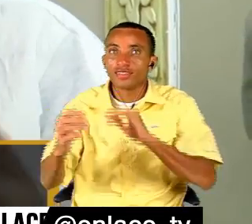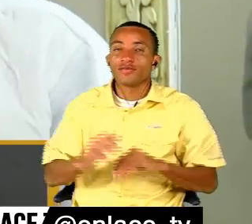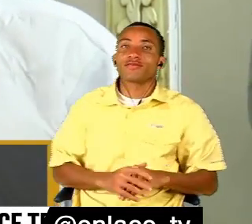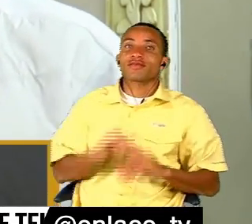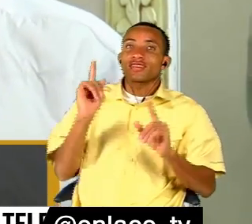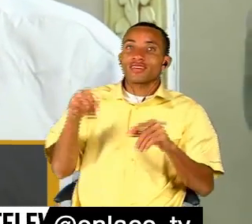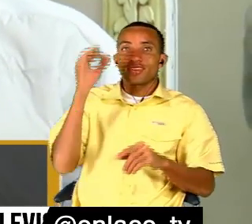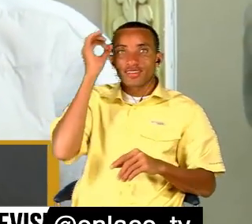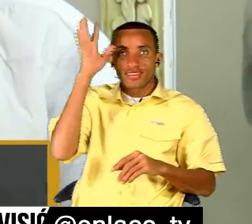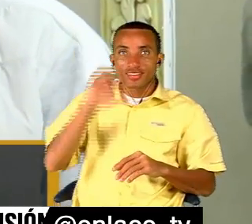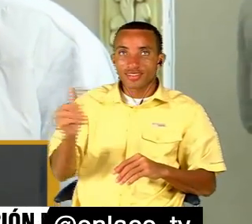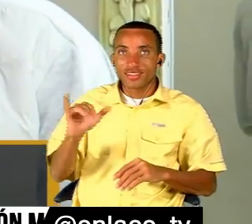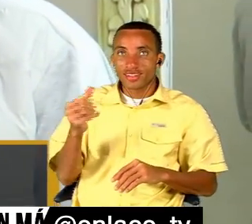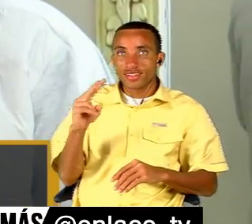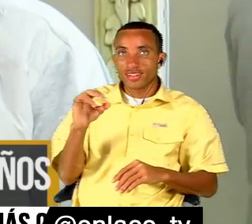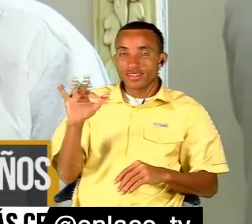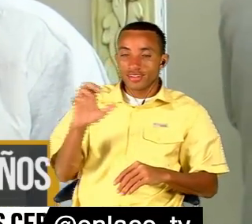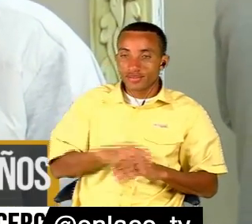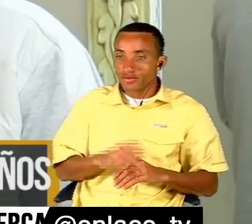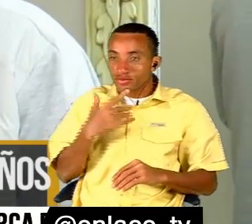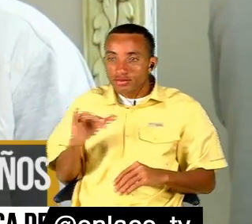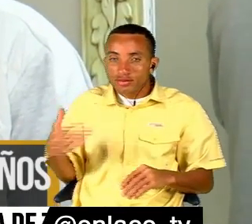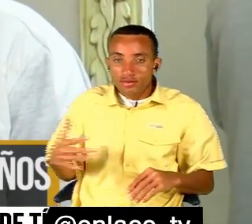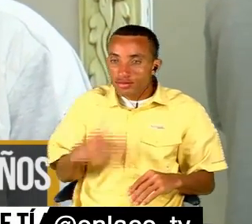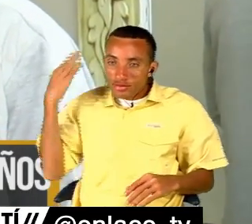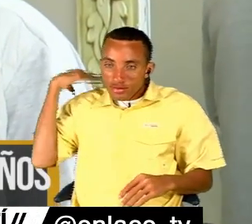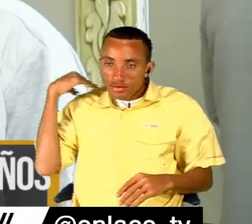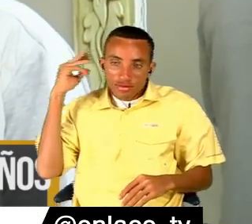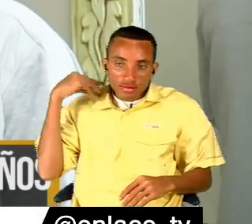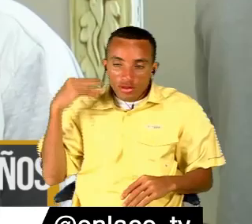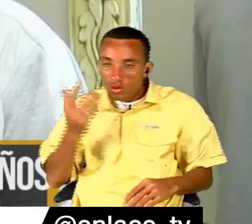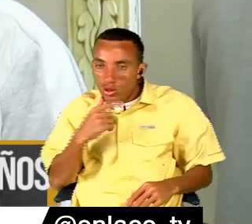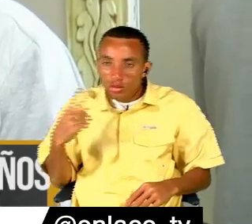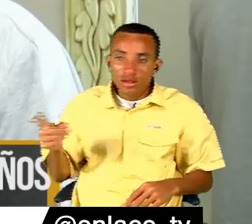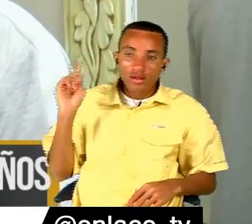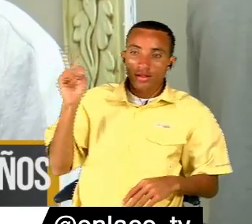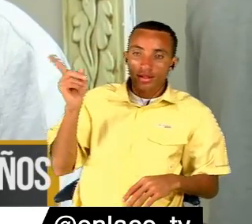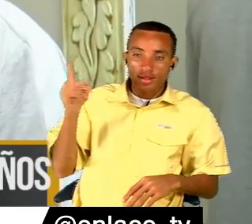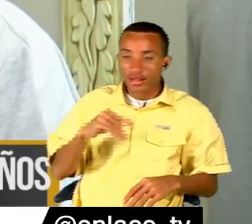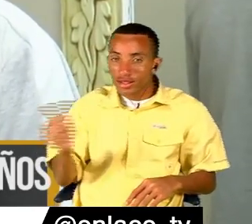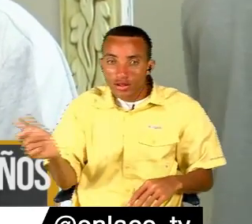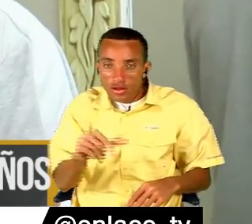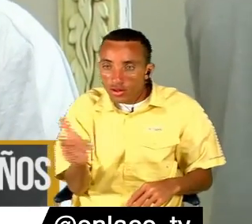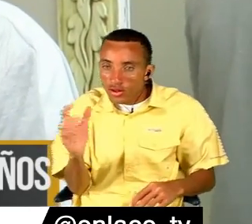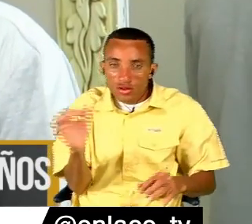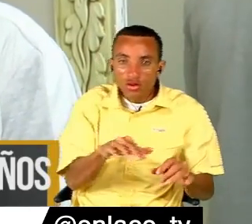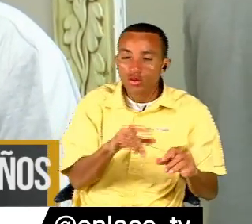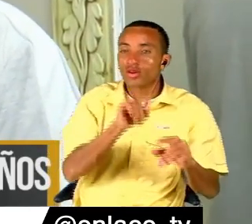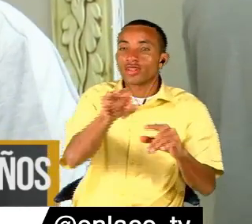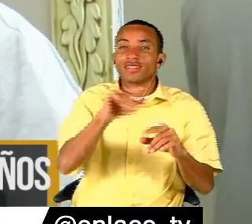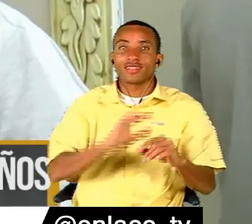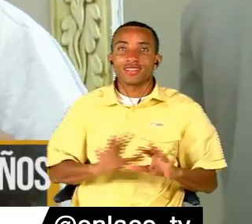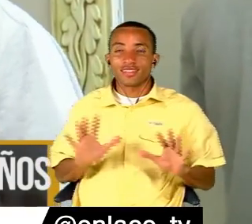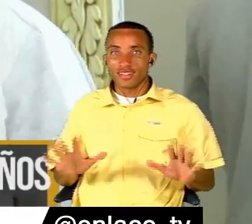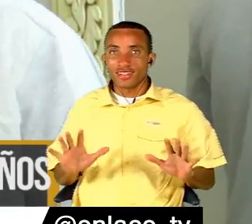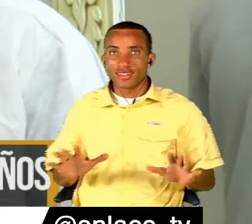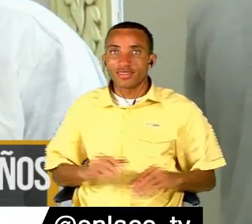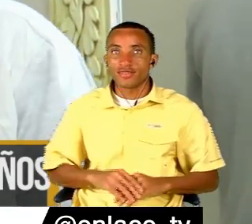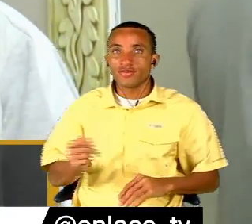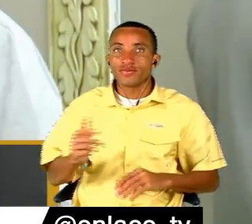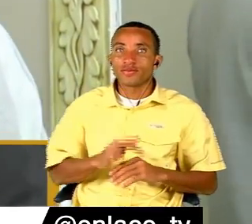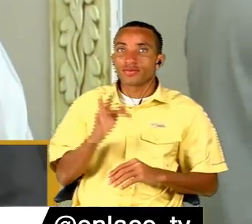vas a ver a Javier Fernández Franco, la pelota la toma James Rodríguez, dejando un poquito para Belito Aguilar, Abel con la pelota bien paradito, Santi Arias, tú, tranquilo. Va a ver a